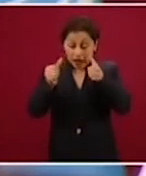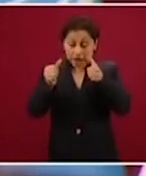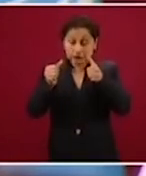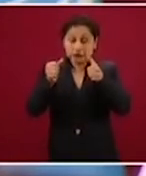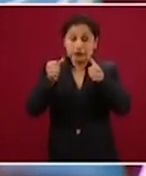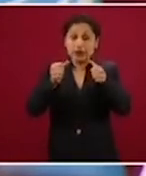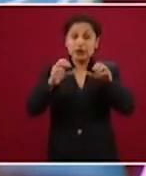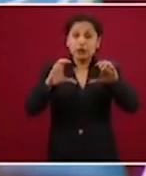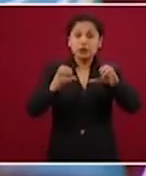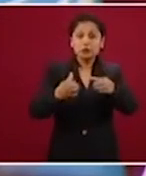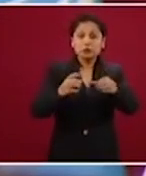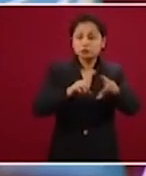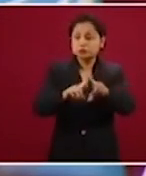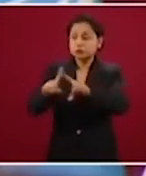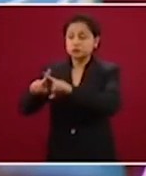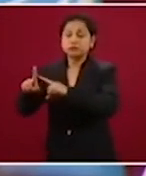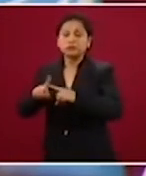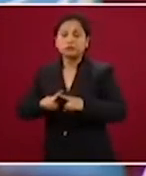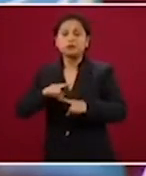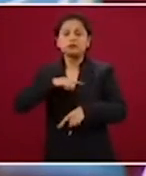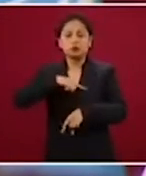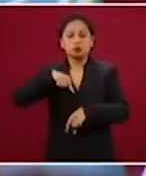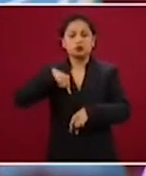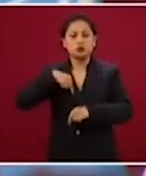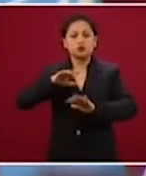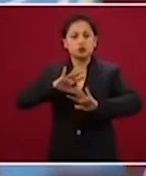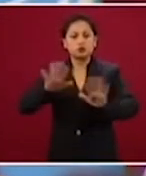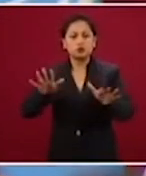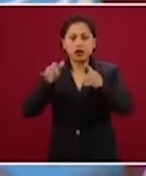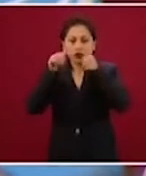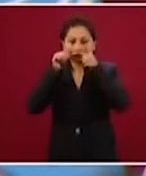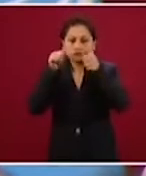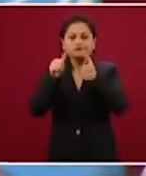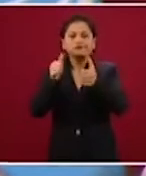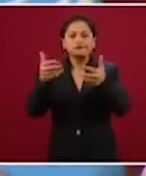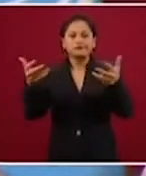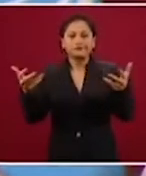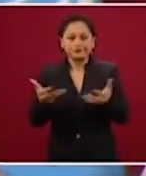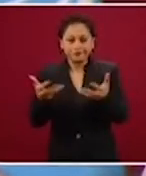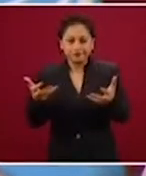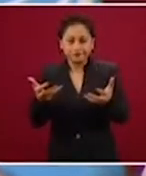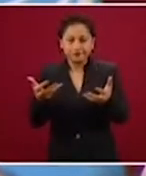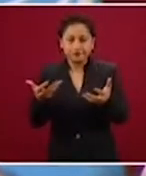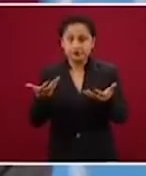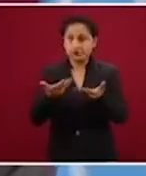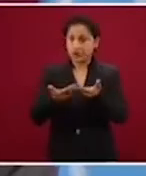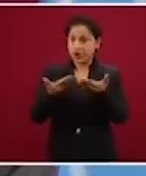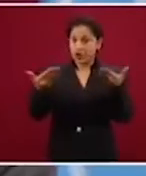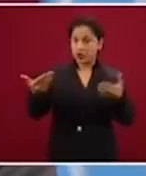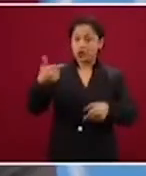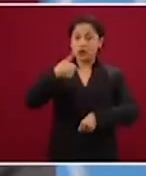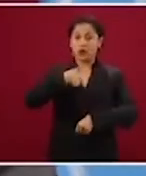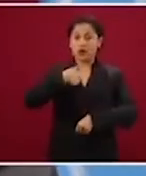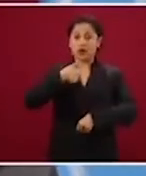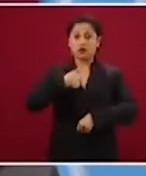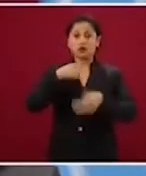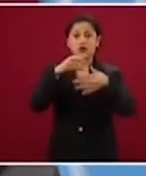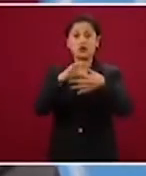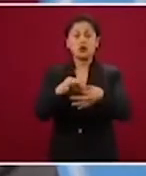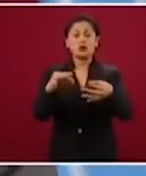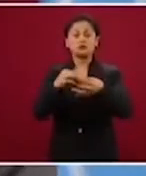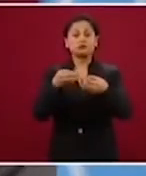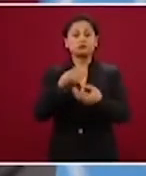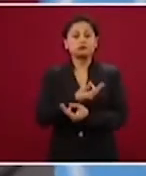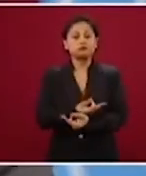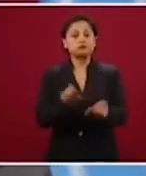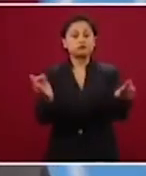es para mí un orgullo poder informar que en el tiempo que llevamos en el